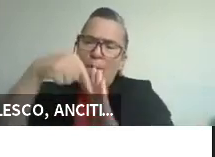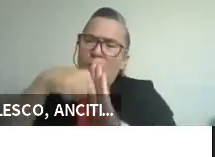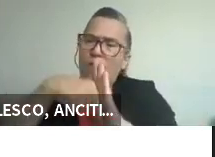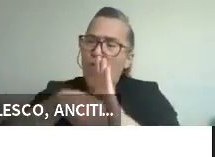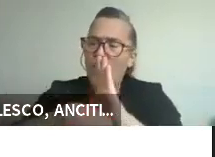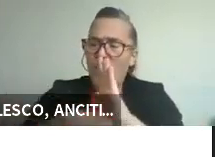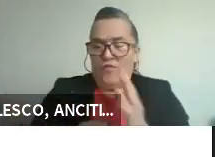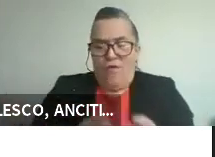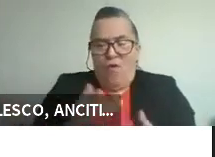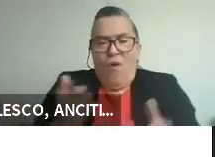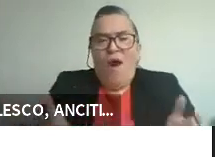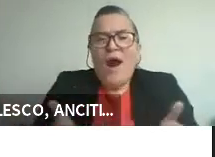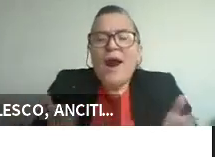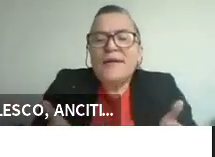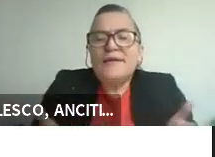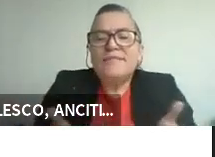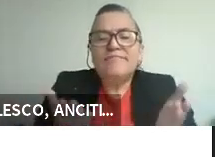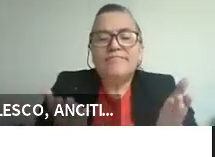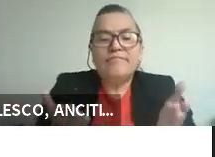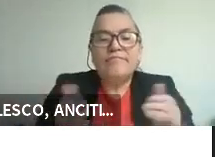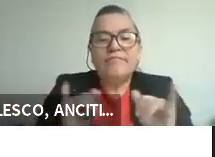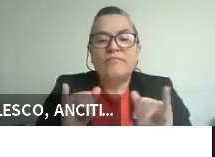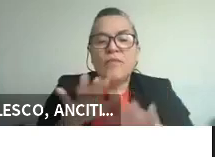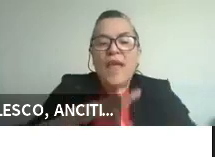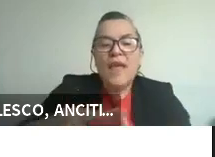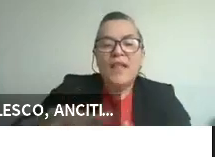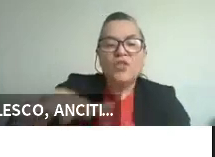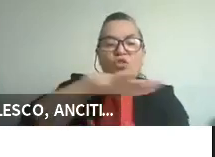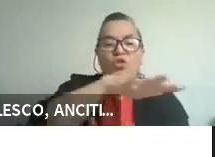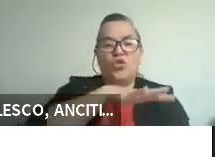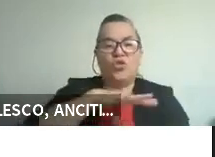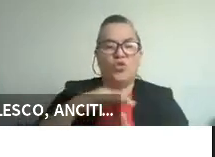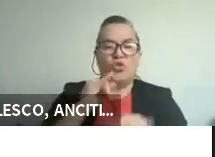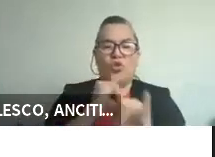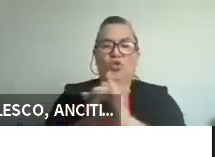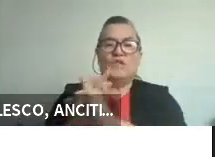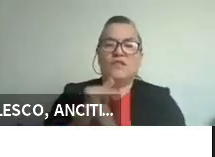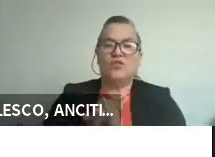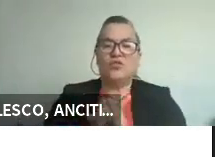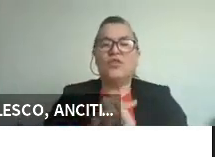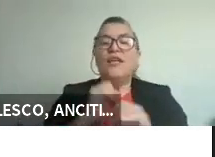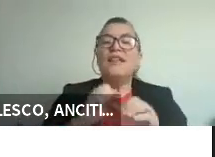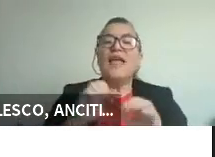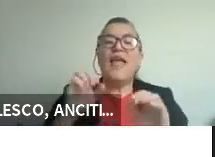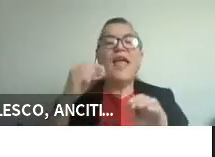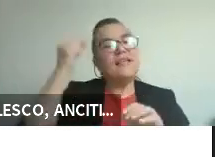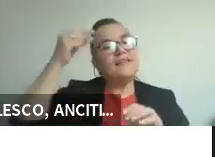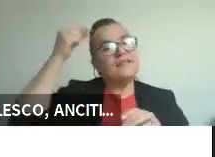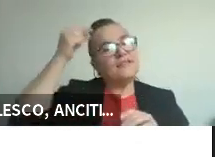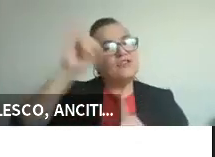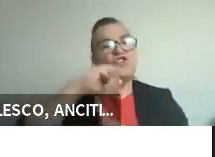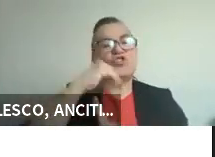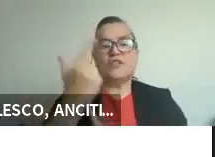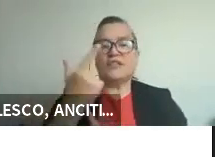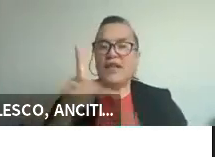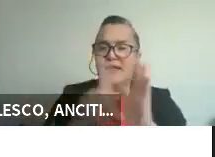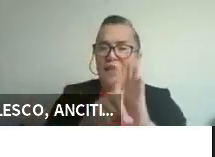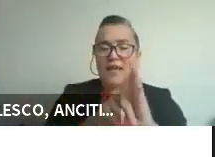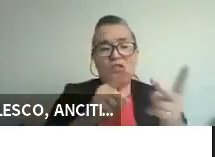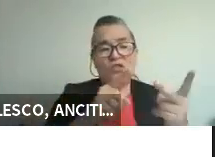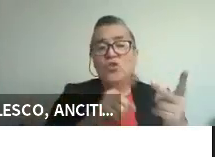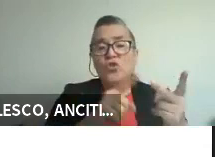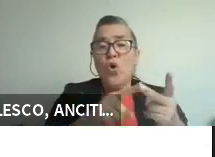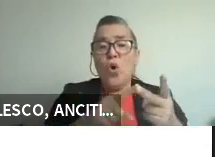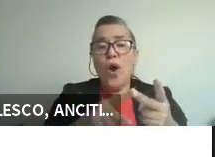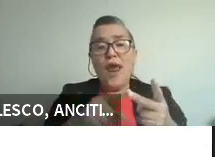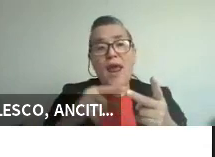generando un entorno de instituciones de estado social de derecho un crecimiento del aparato estatal